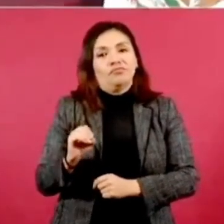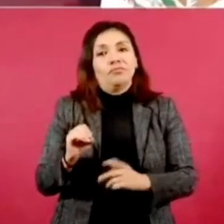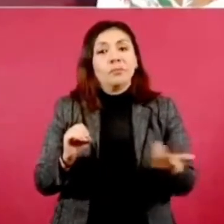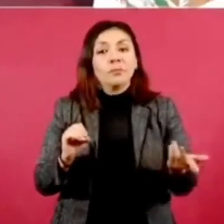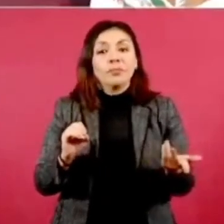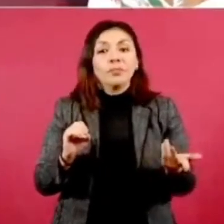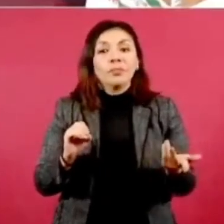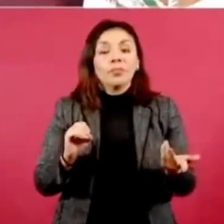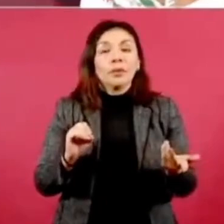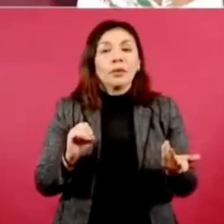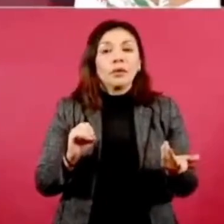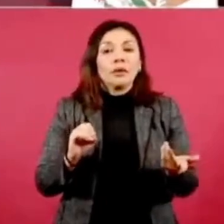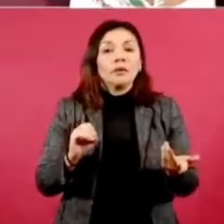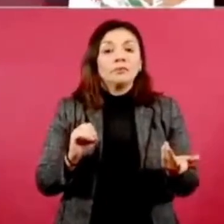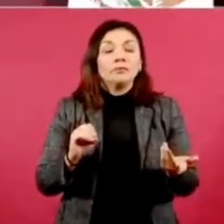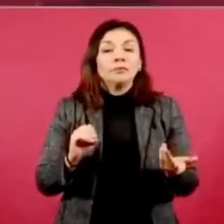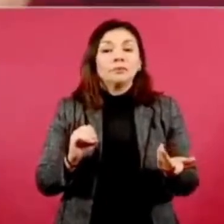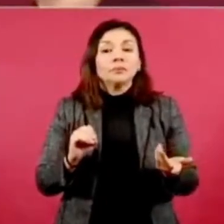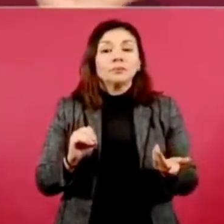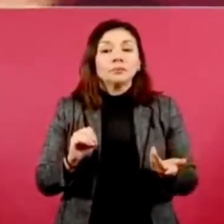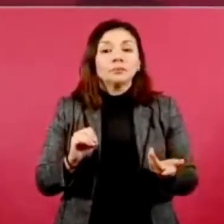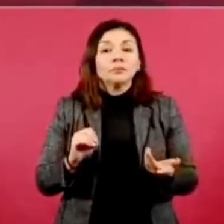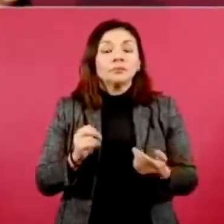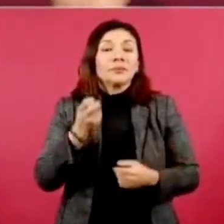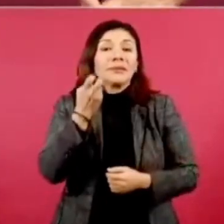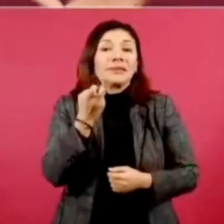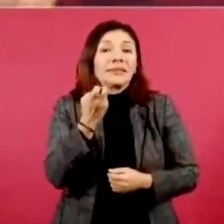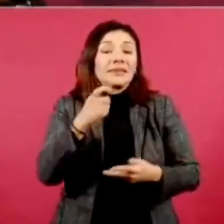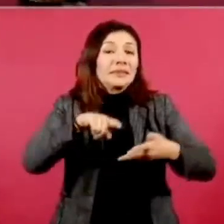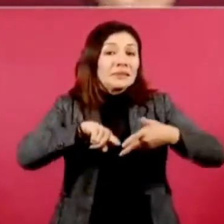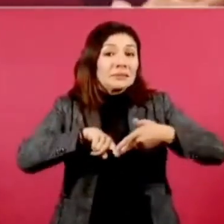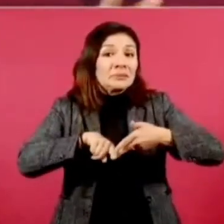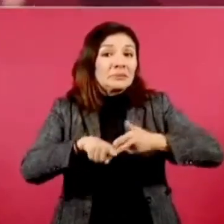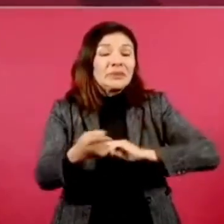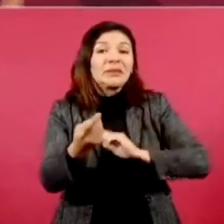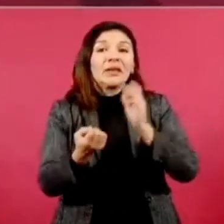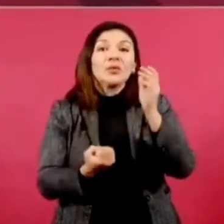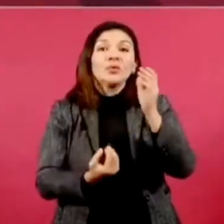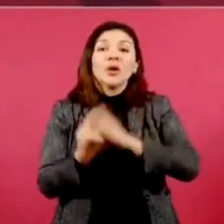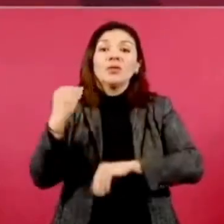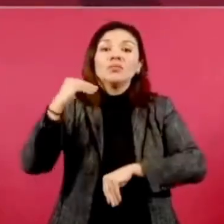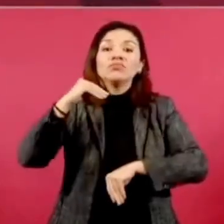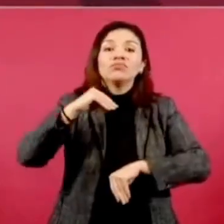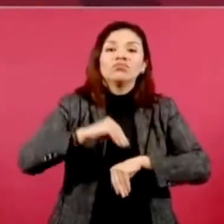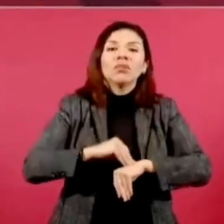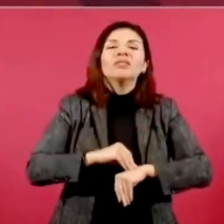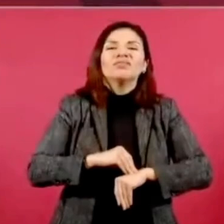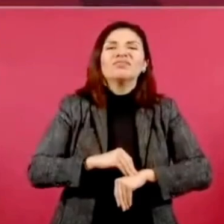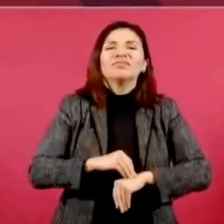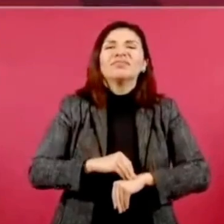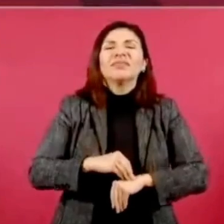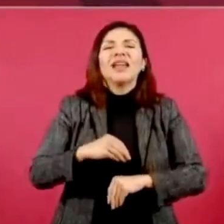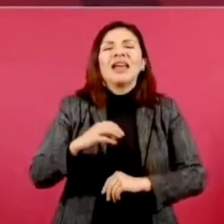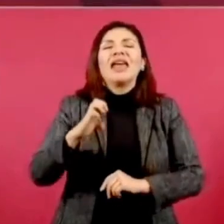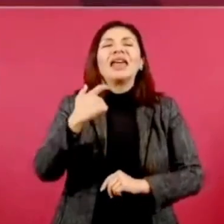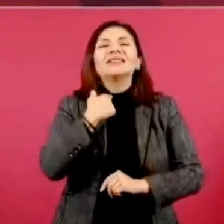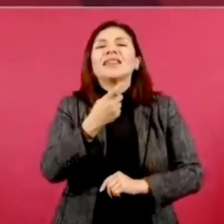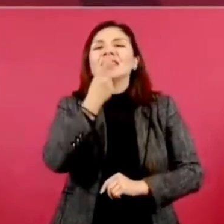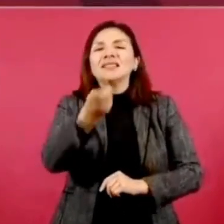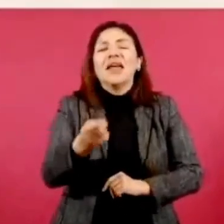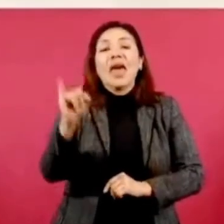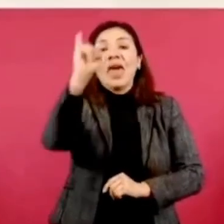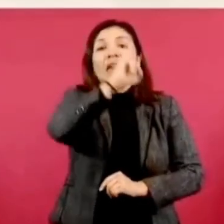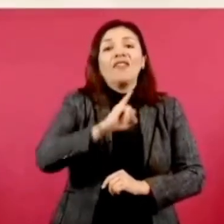Pero no queda ahí, es cuando entra en escena el llamado jefe Diego